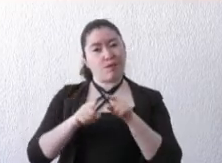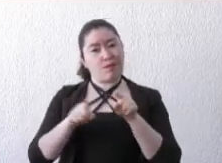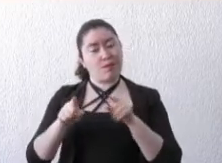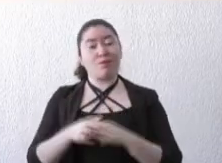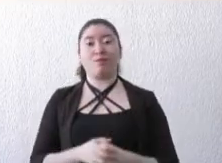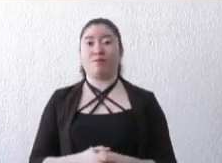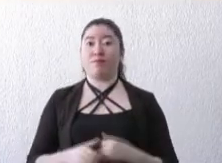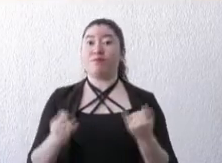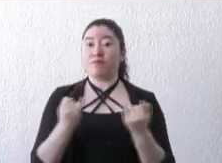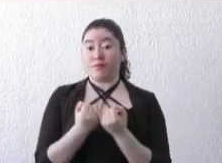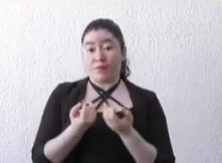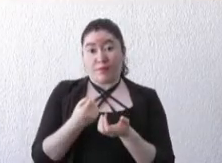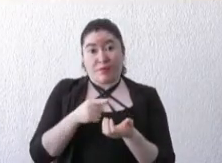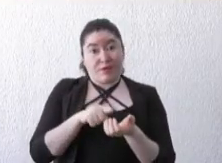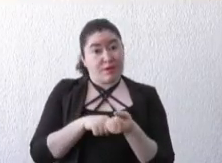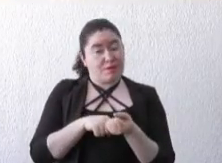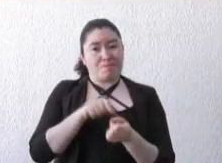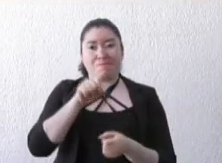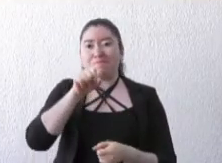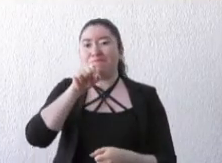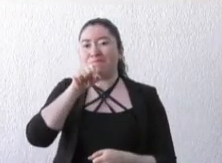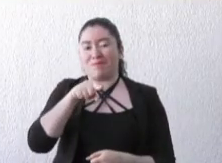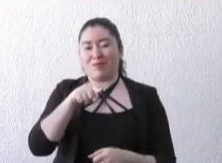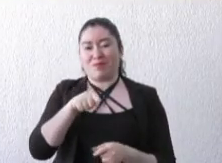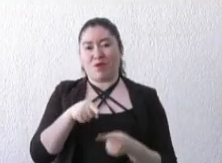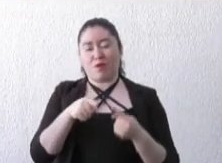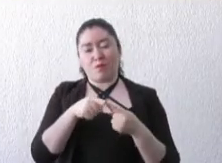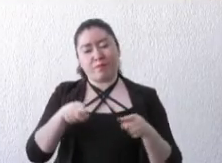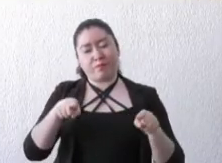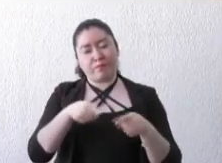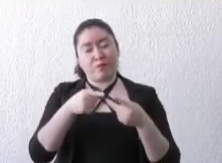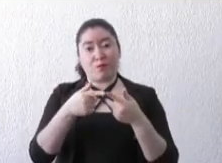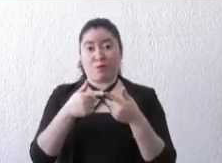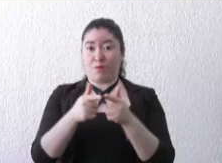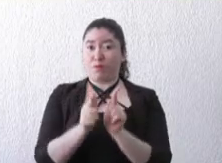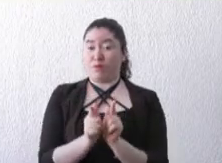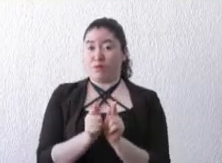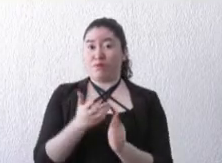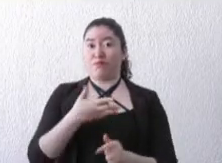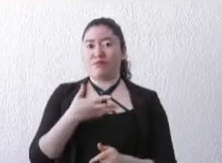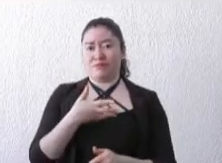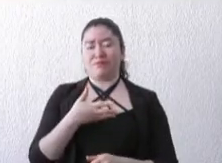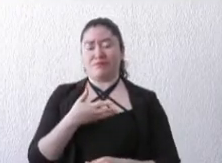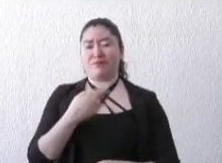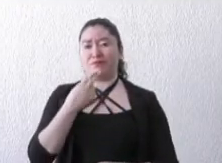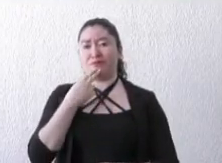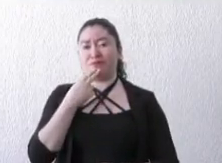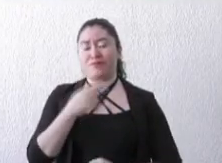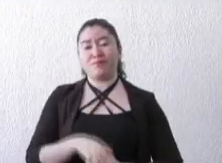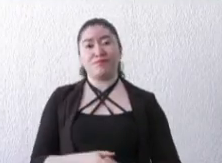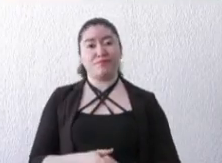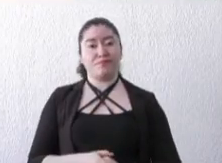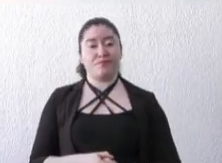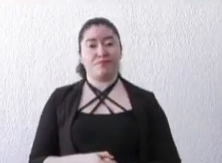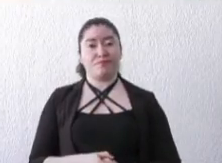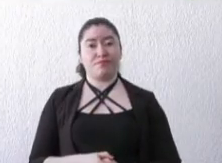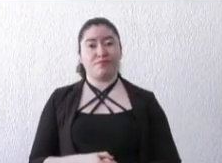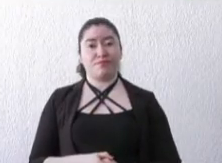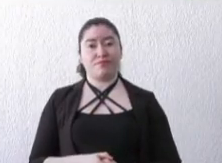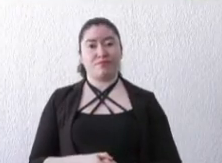un salón que se utiliza, todas las orquestas tienen, aparte del